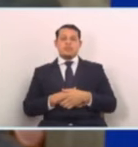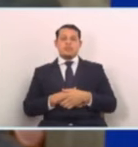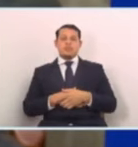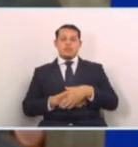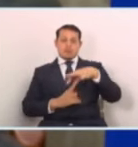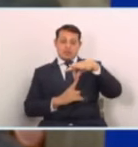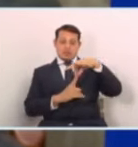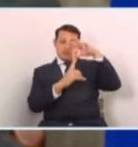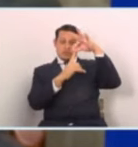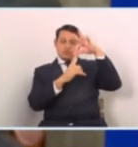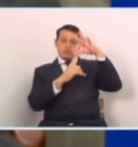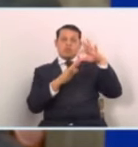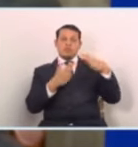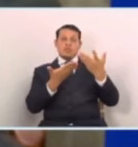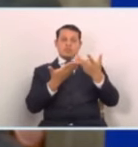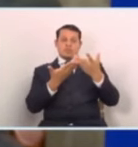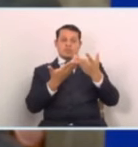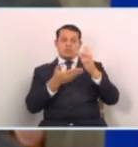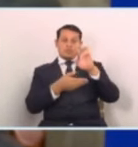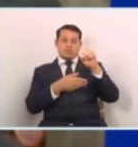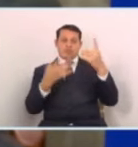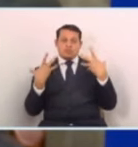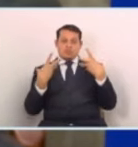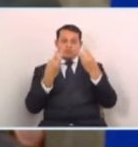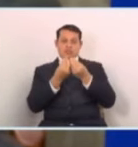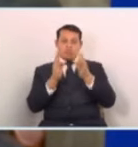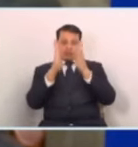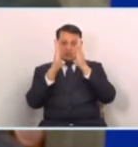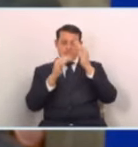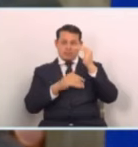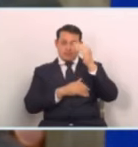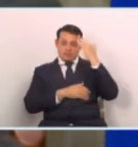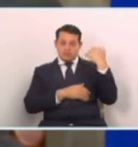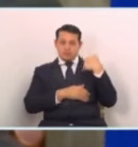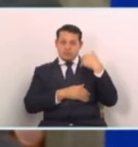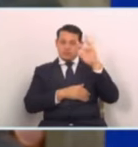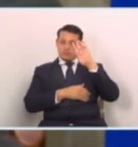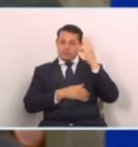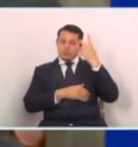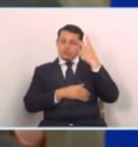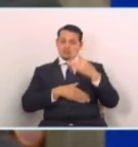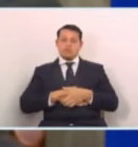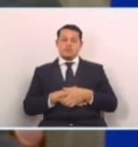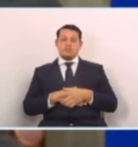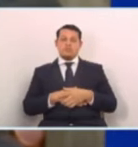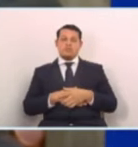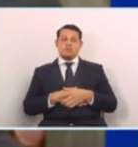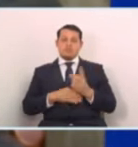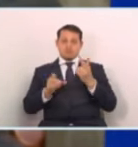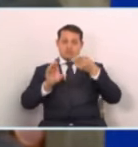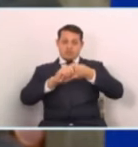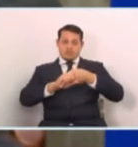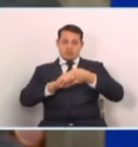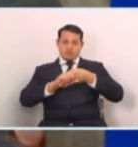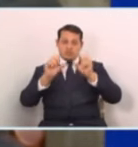van a ser elegidas por la red de atención y protección para las mujeres. Es decir, dentro